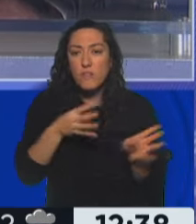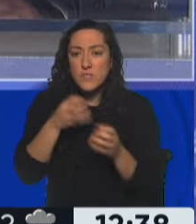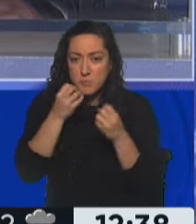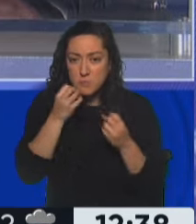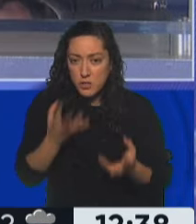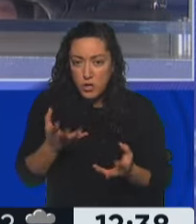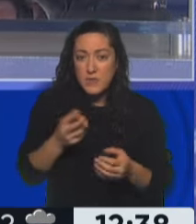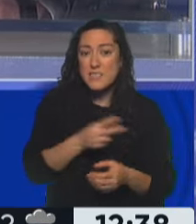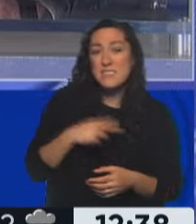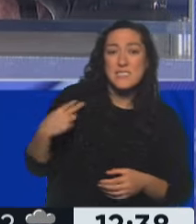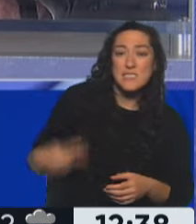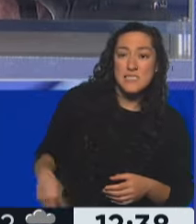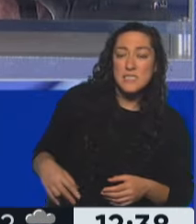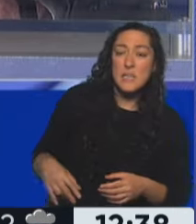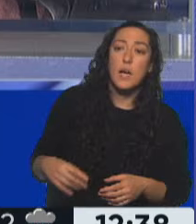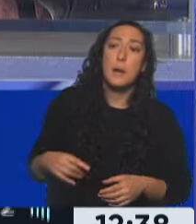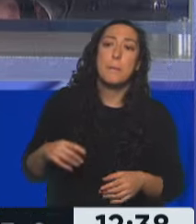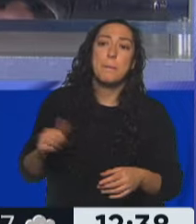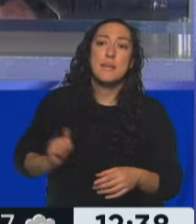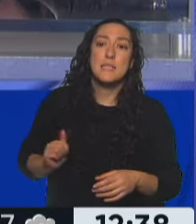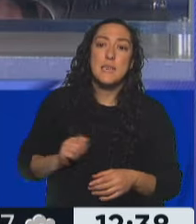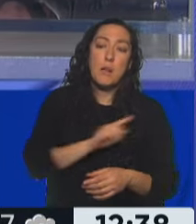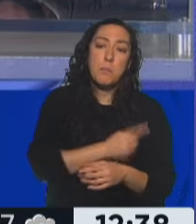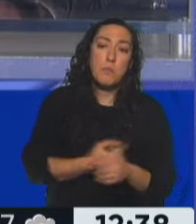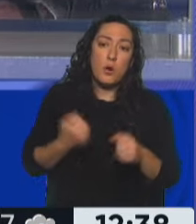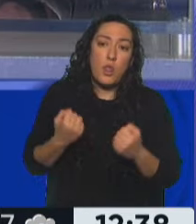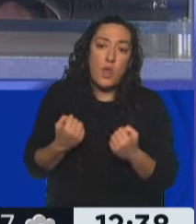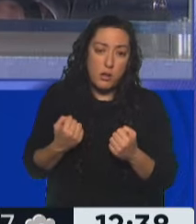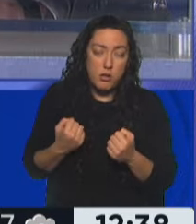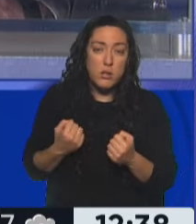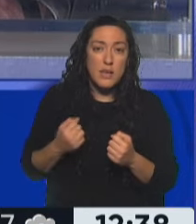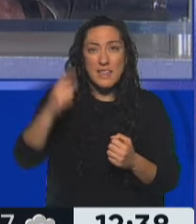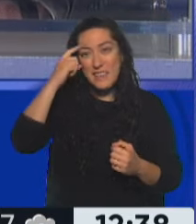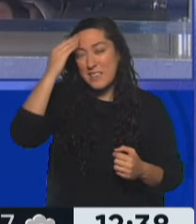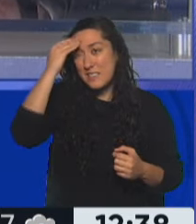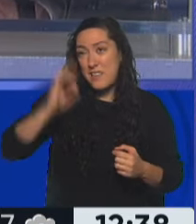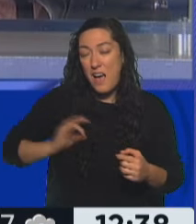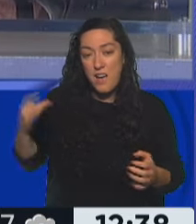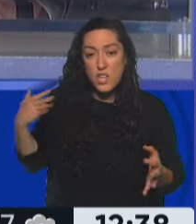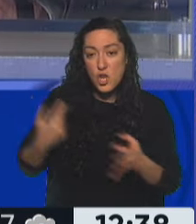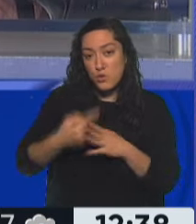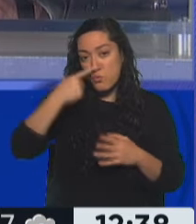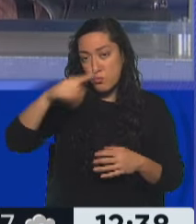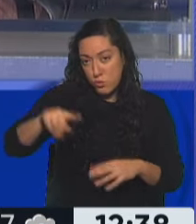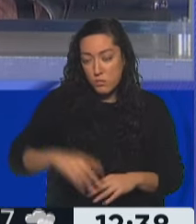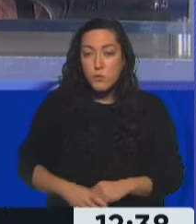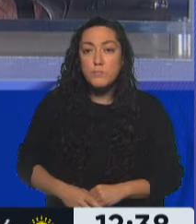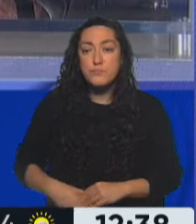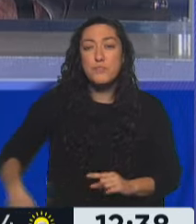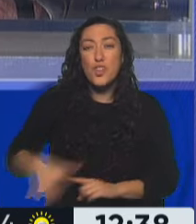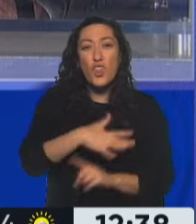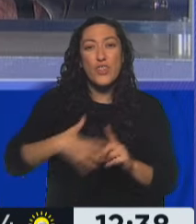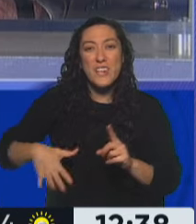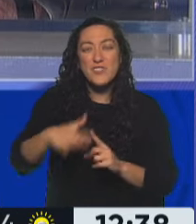China, fundamentalmente, ha construido un poder militar fenomenal durante los últimos 10 o 15 años, ¿no? Ahora, en ese contexto,